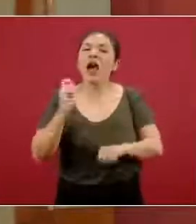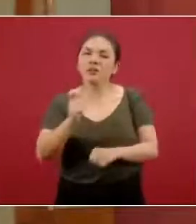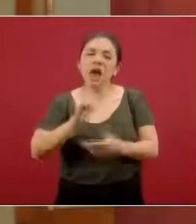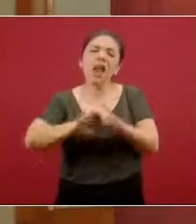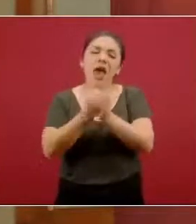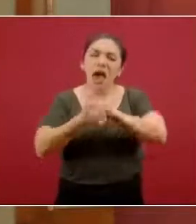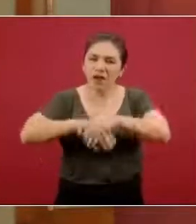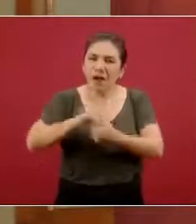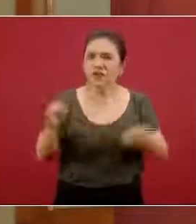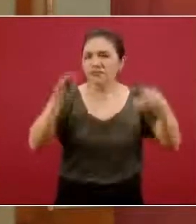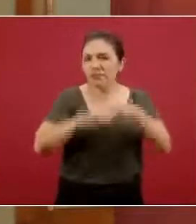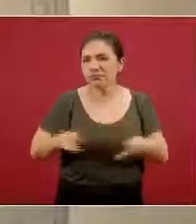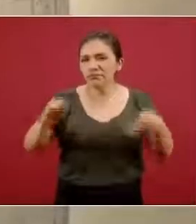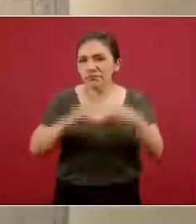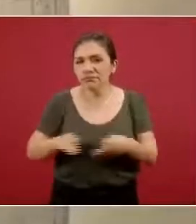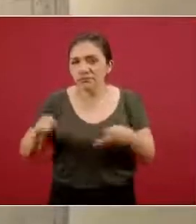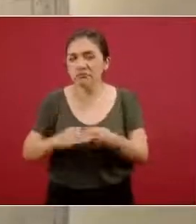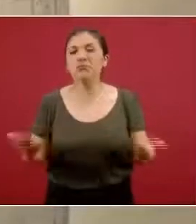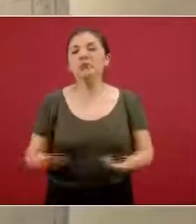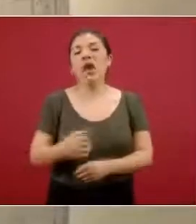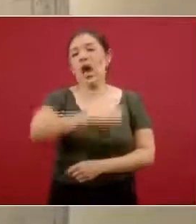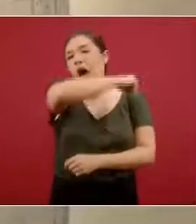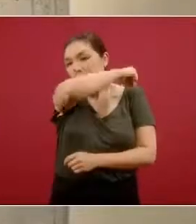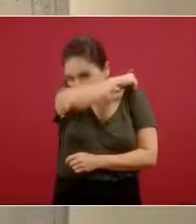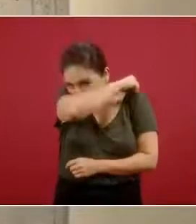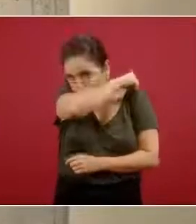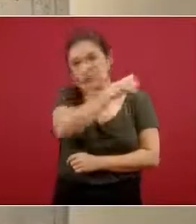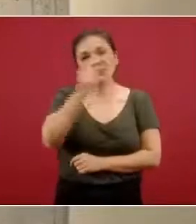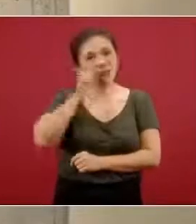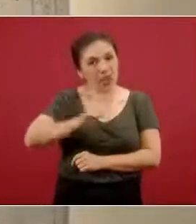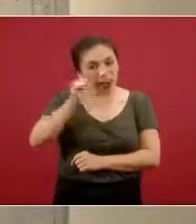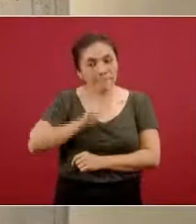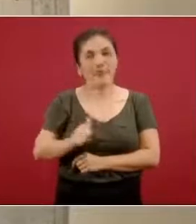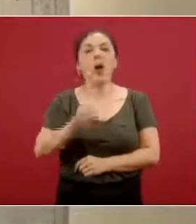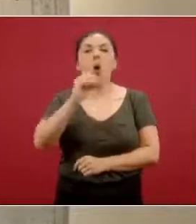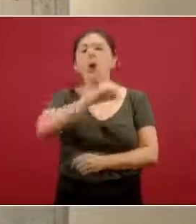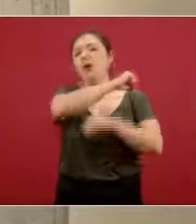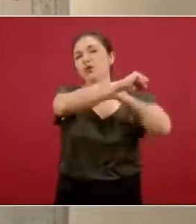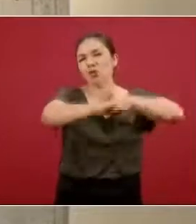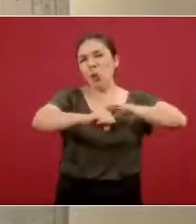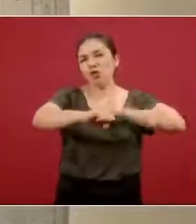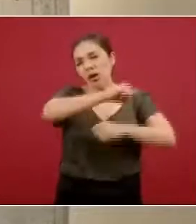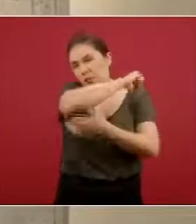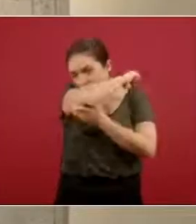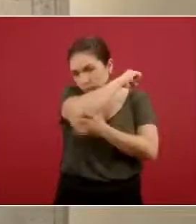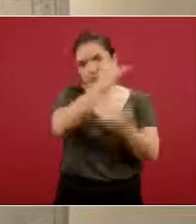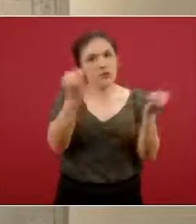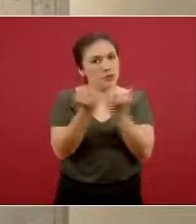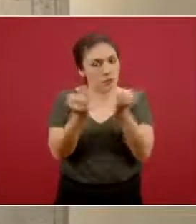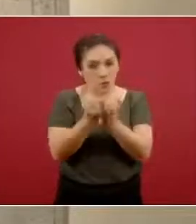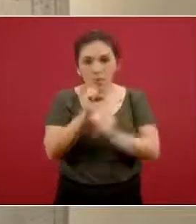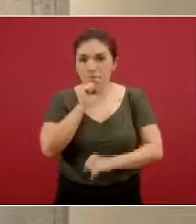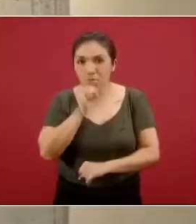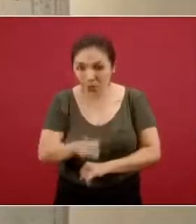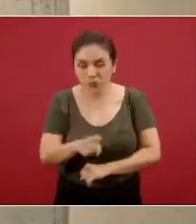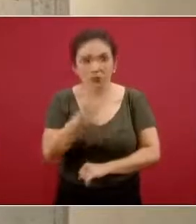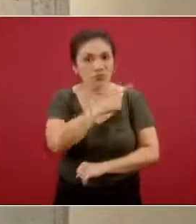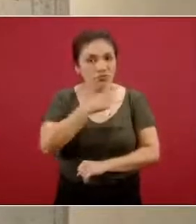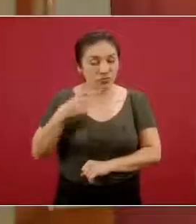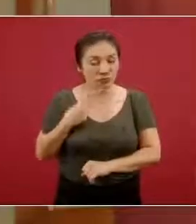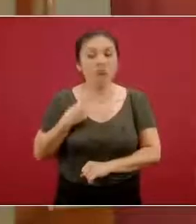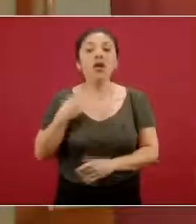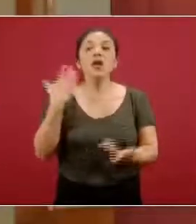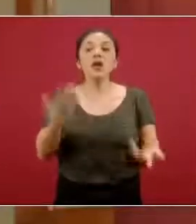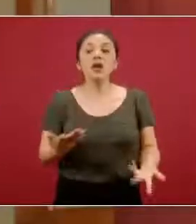manos frecuente, el estornudo de etiqueta o toser de etiqueta en el ángulo interno del